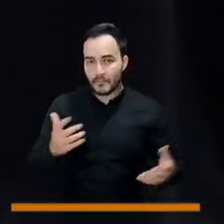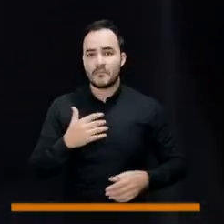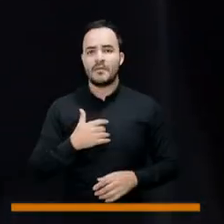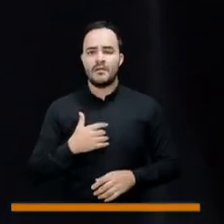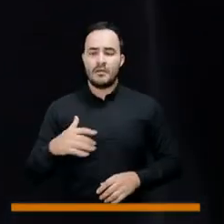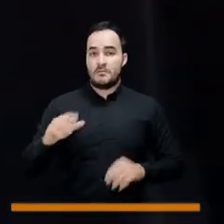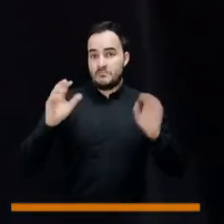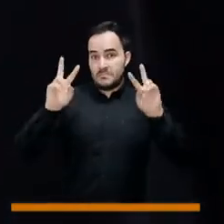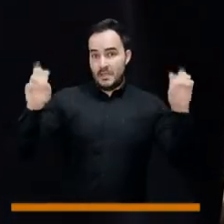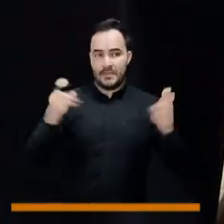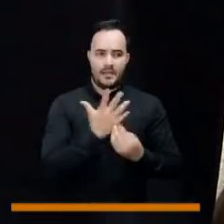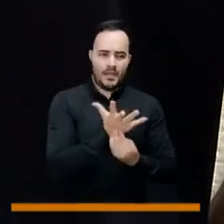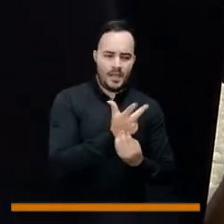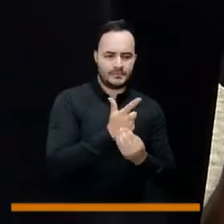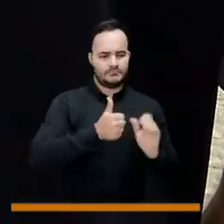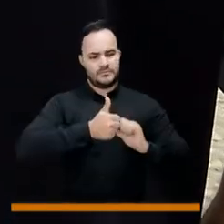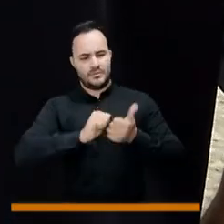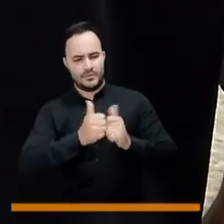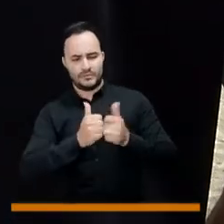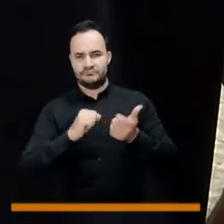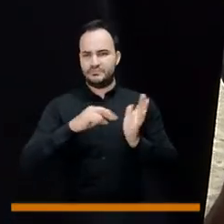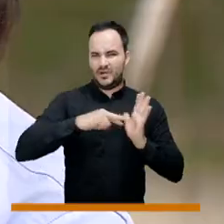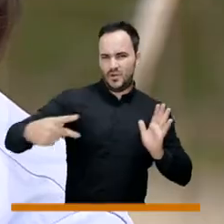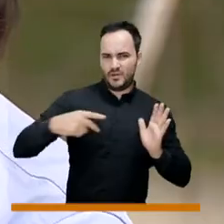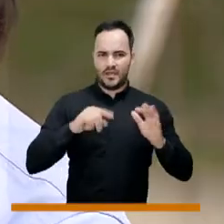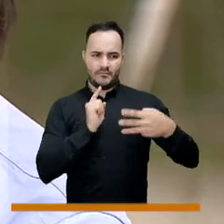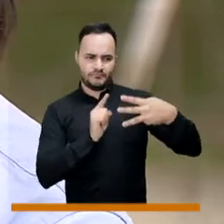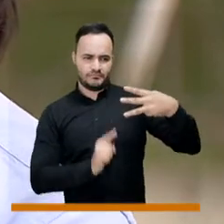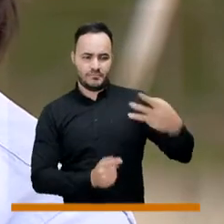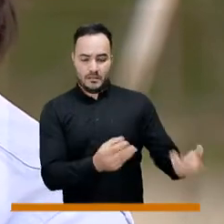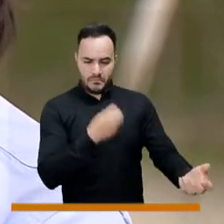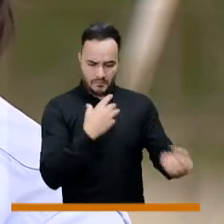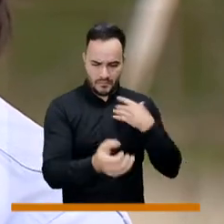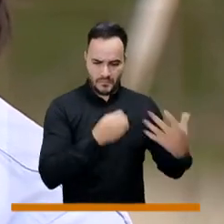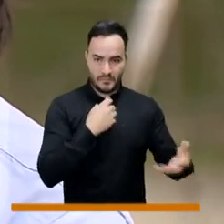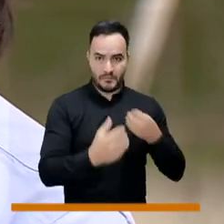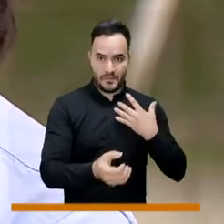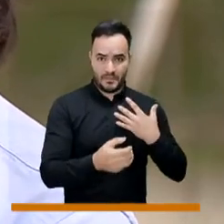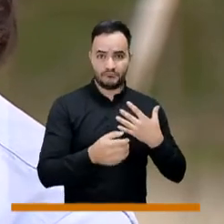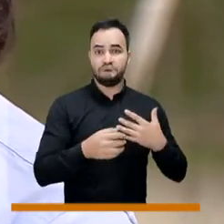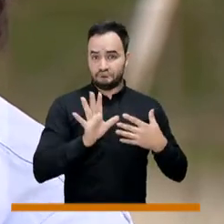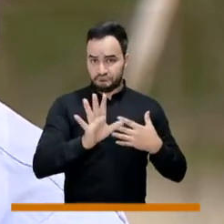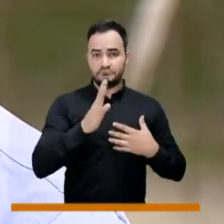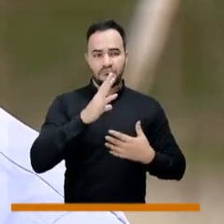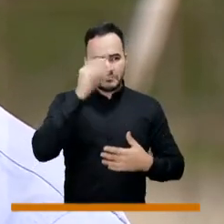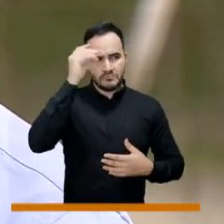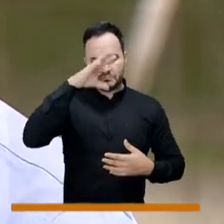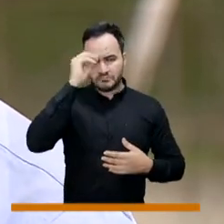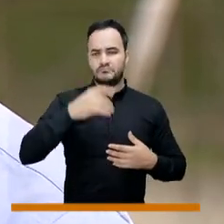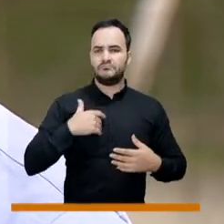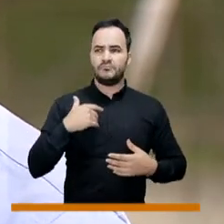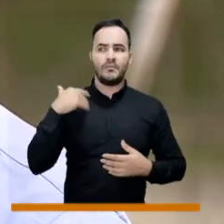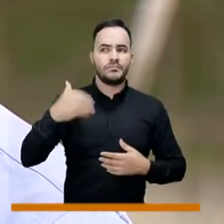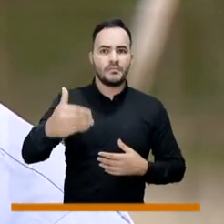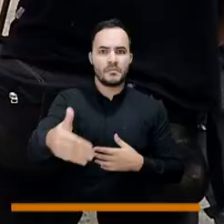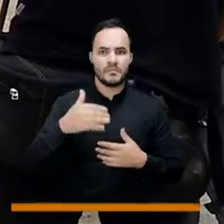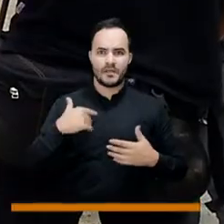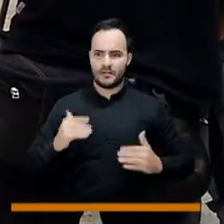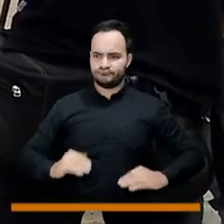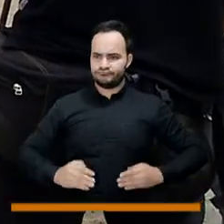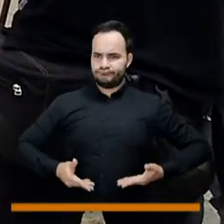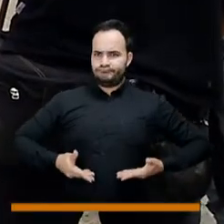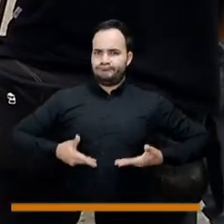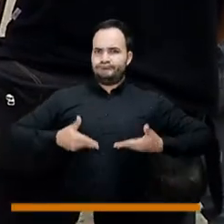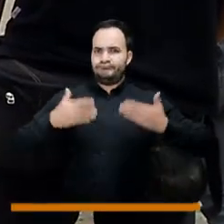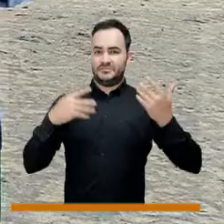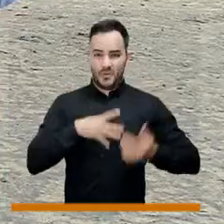en áreas como artes, deportes y tecnología favorece para aumentar las posibilidades de las nuevas generaciones? Catherine,